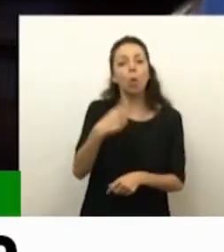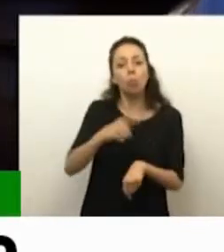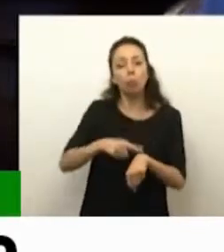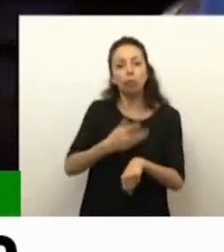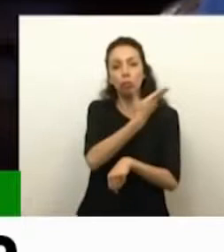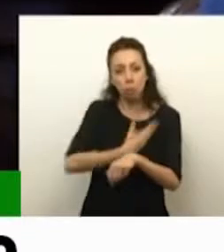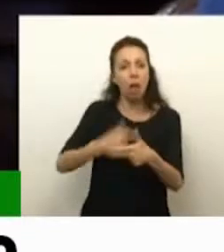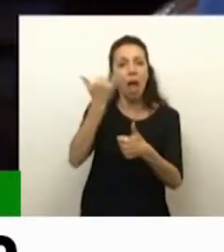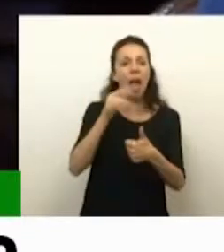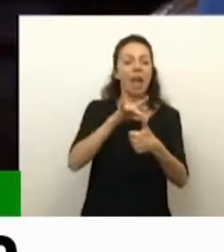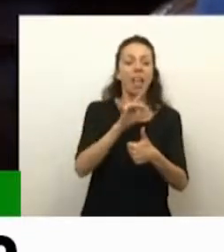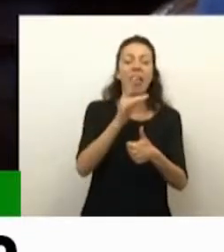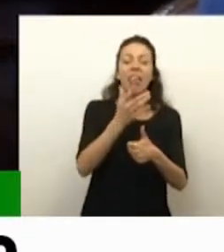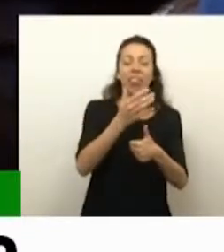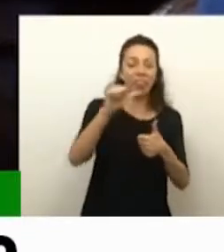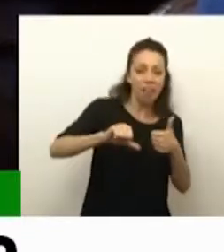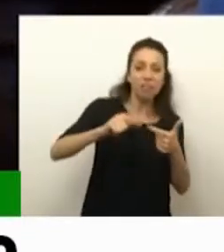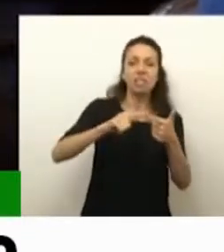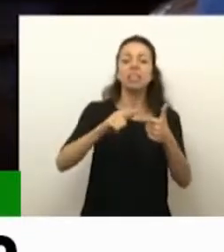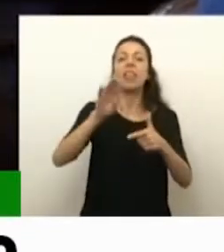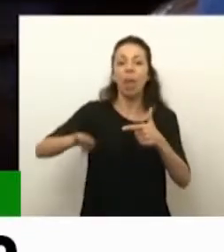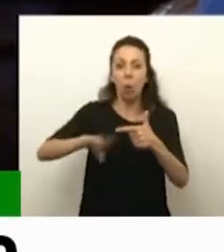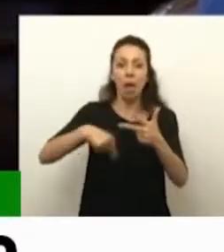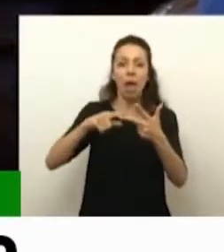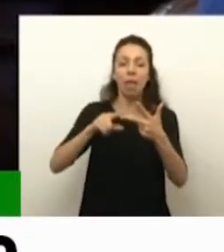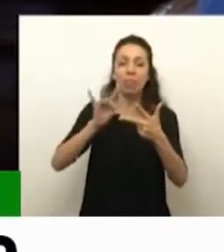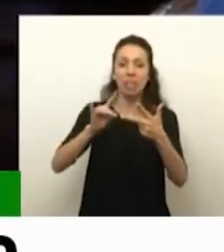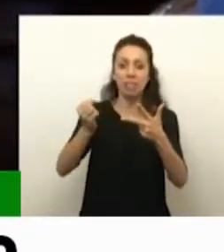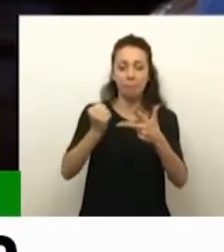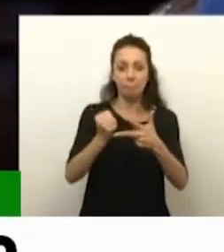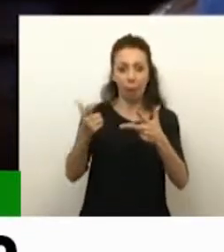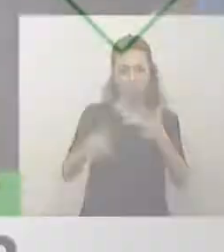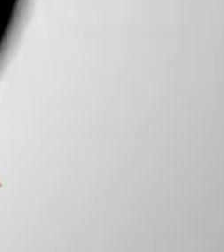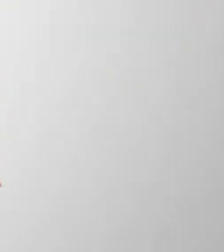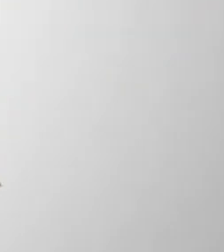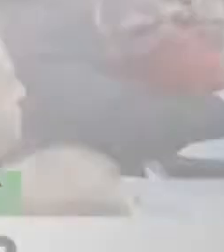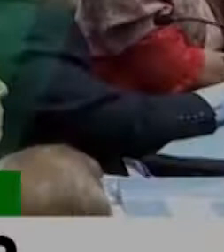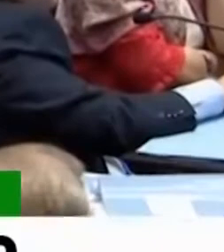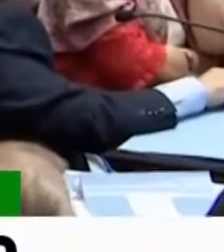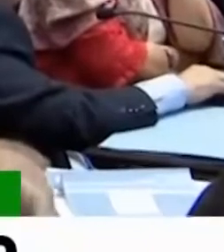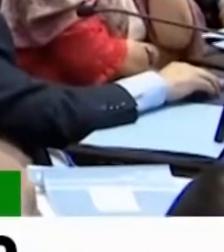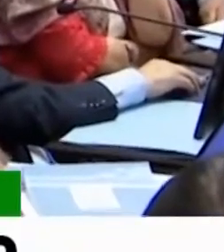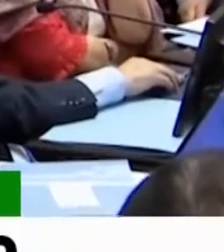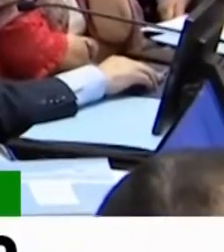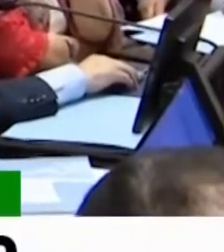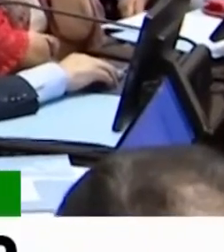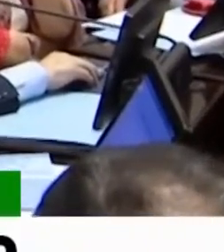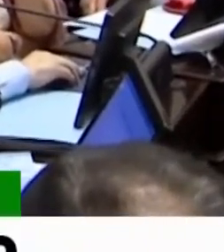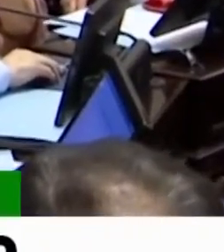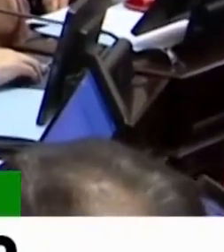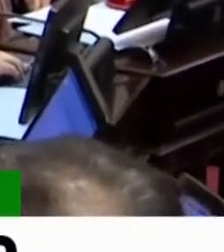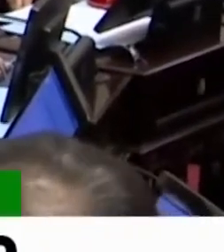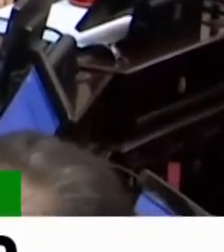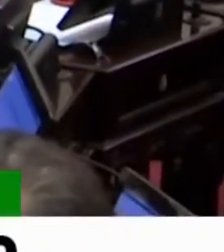Déficit, deuda y desempleo, marca registrada sello K de la última etapa de la gestión. Orden del día 952